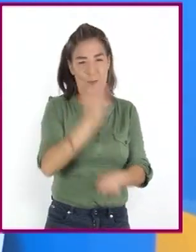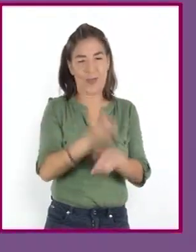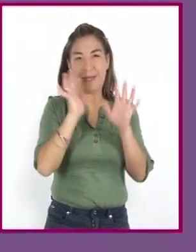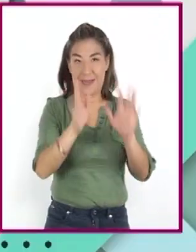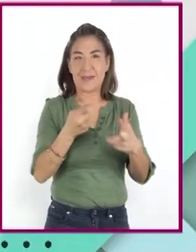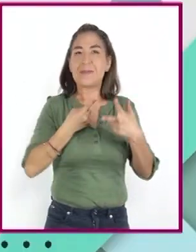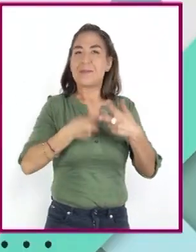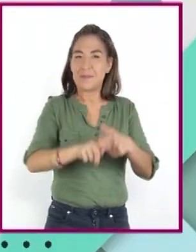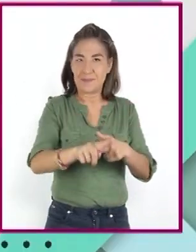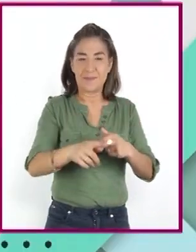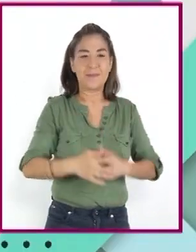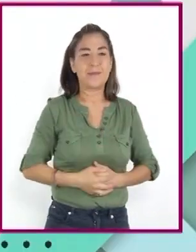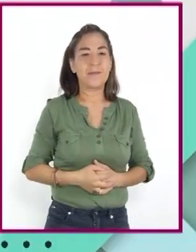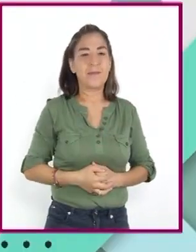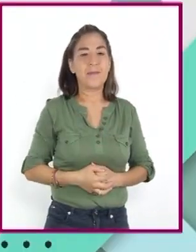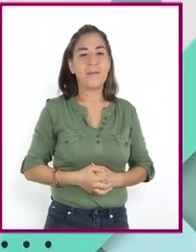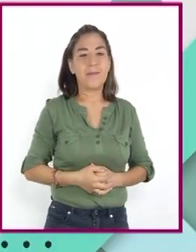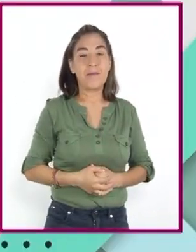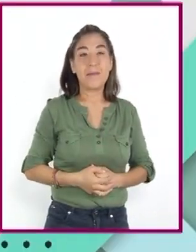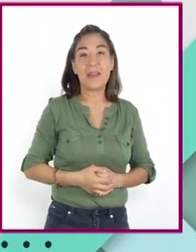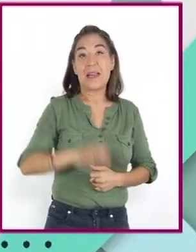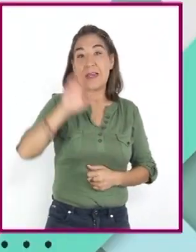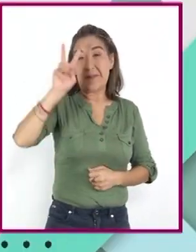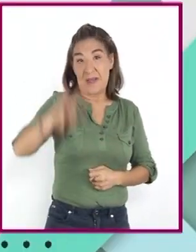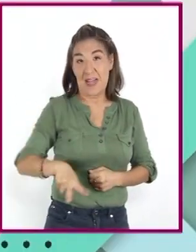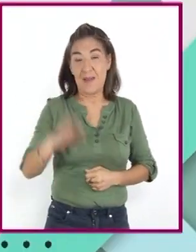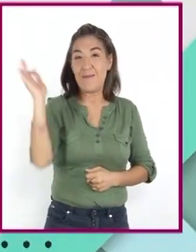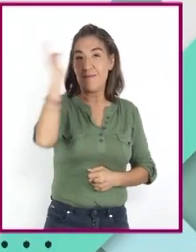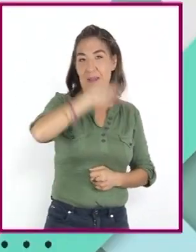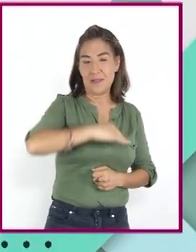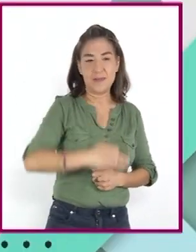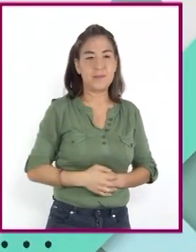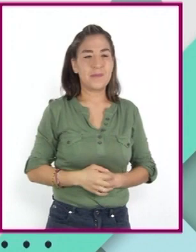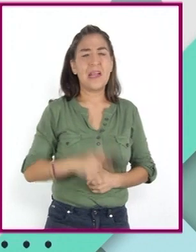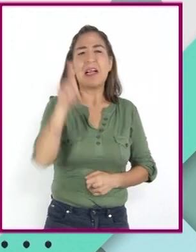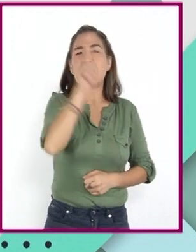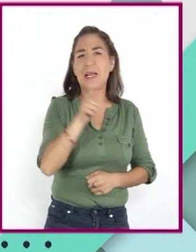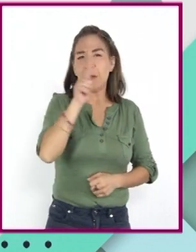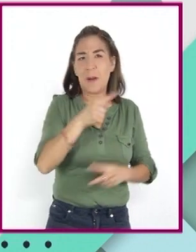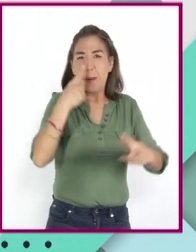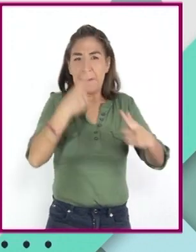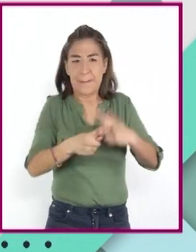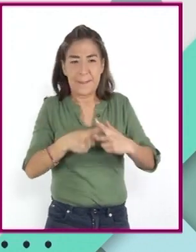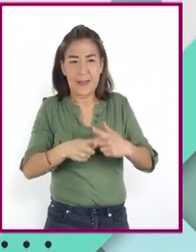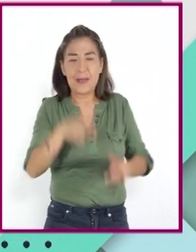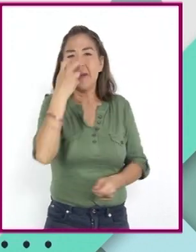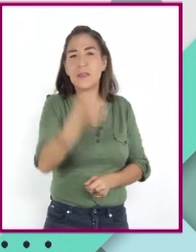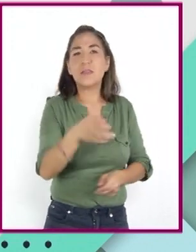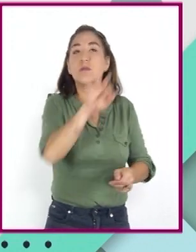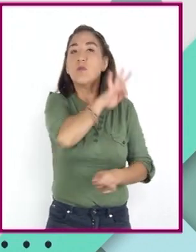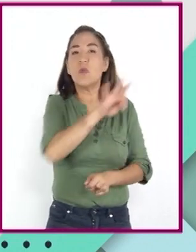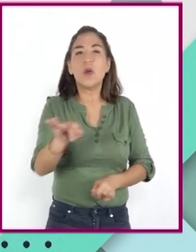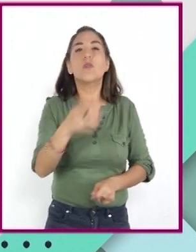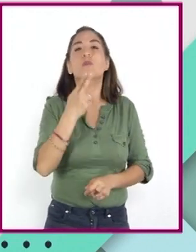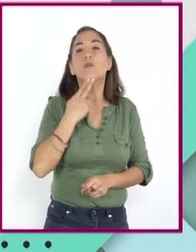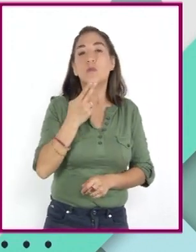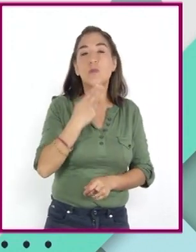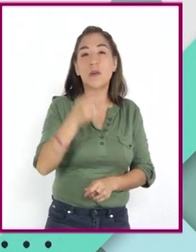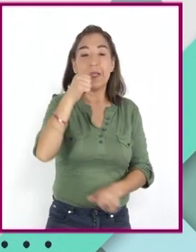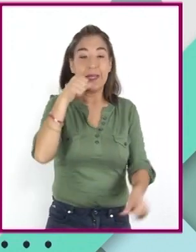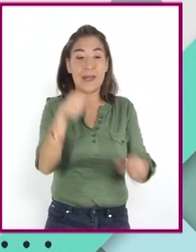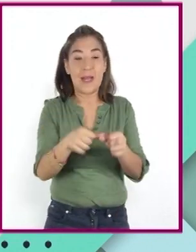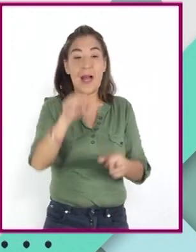empezamos? ¿Cierto o falso? En el lenguaje algebraico solo podemos usar las letras